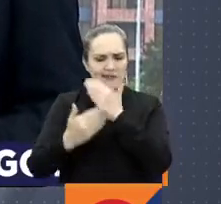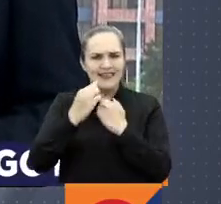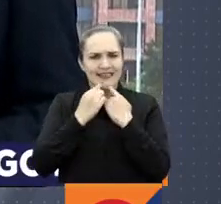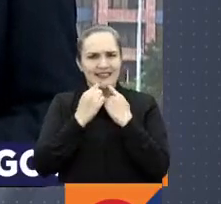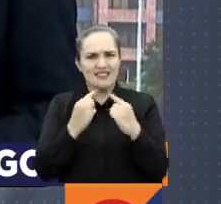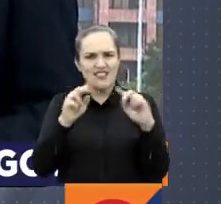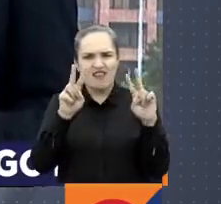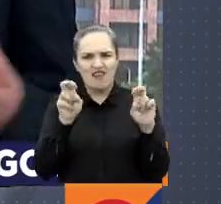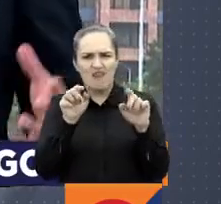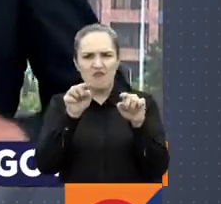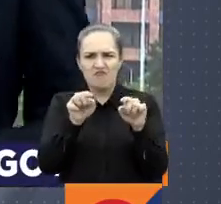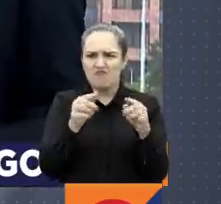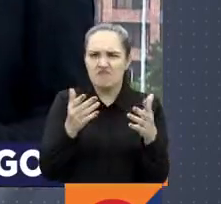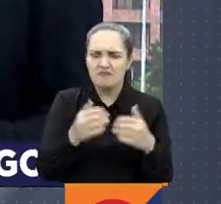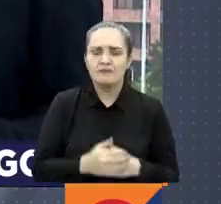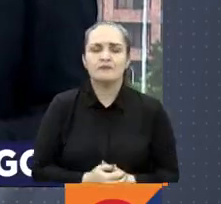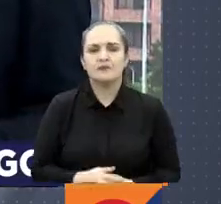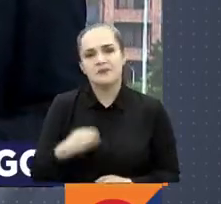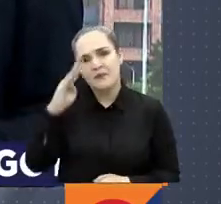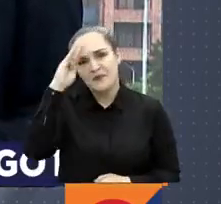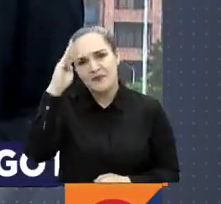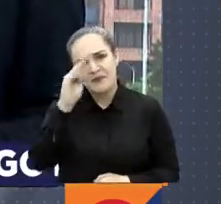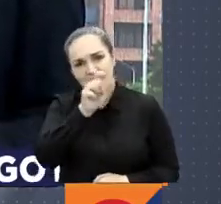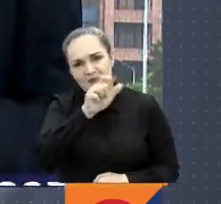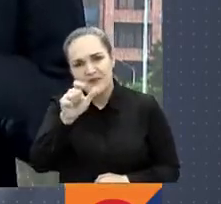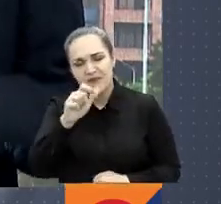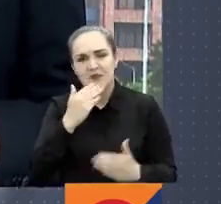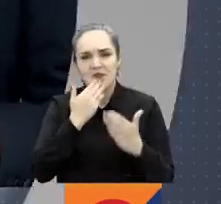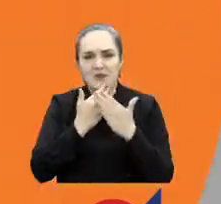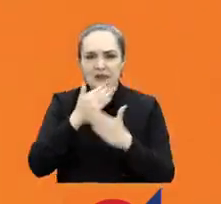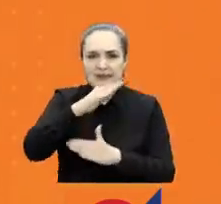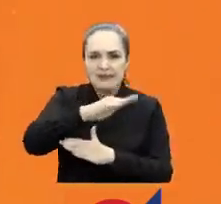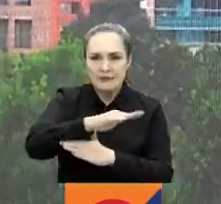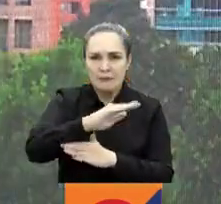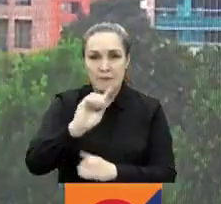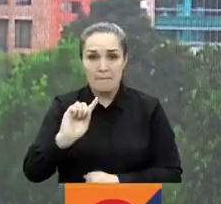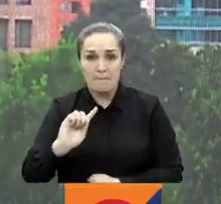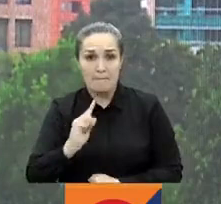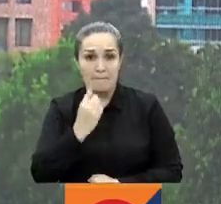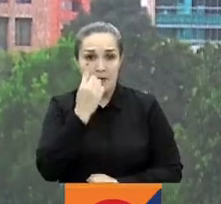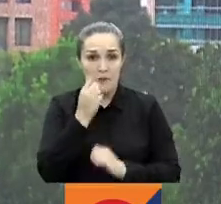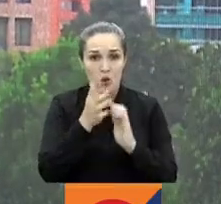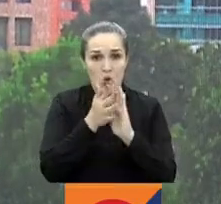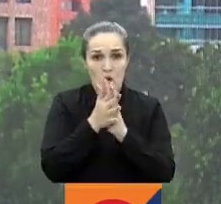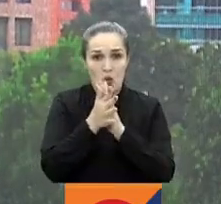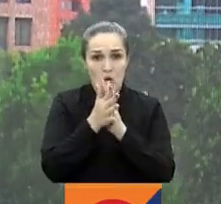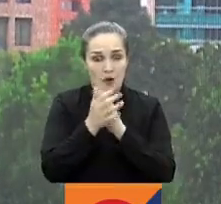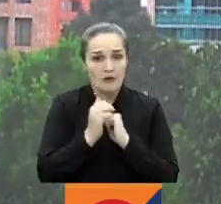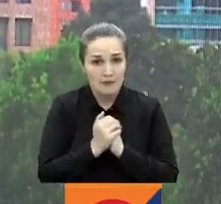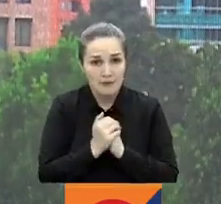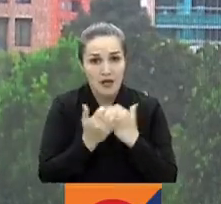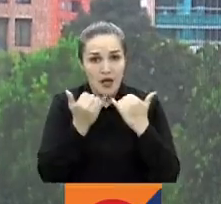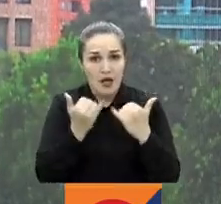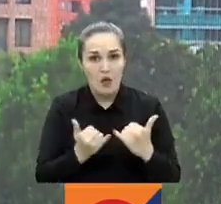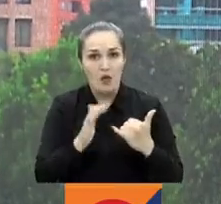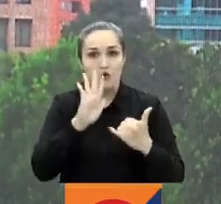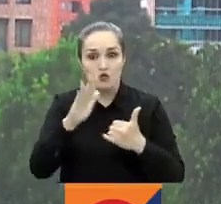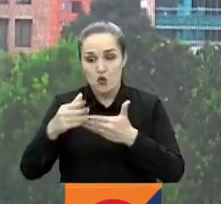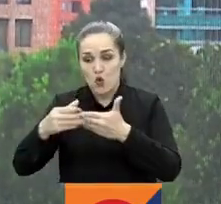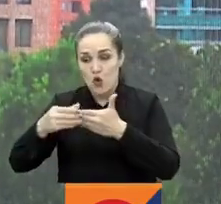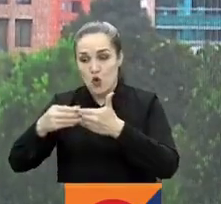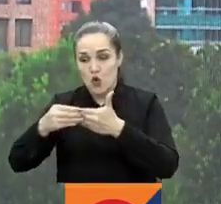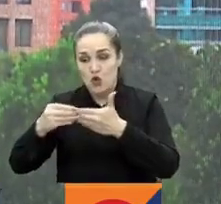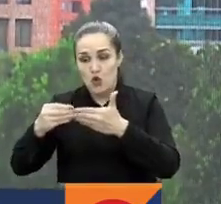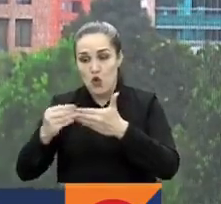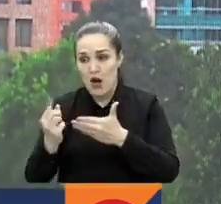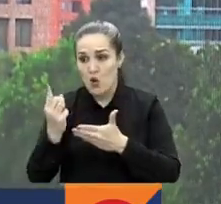este tema? Lo escuchamos. José Fernando, televidentes, muy buenas tardes. Pues primero comencemos hablando del comportamiento actual del precio del dólar.